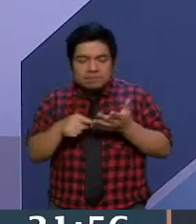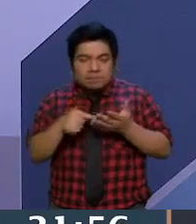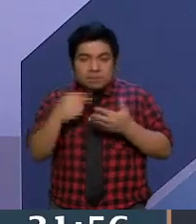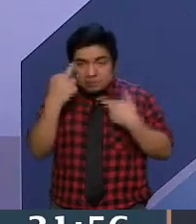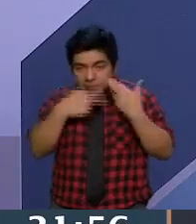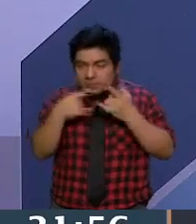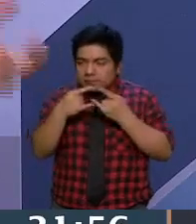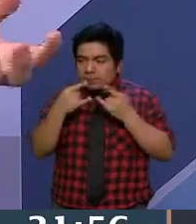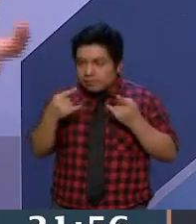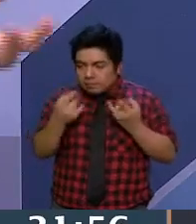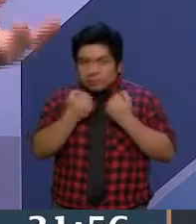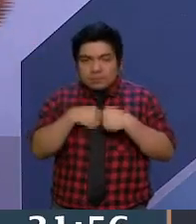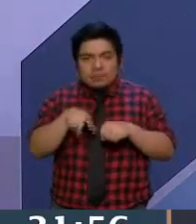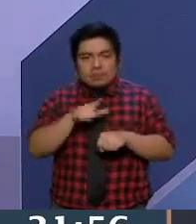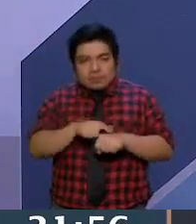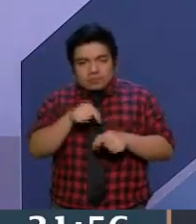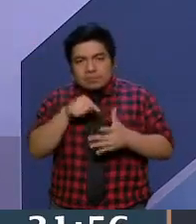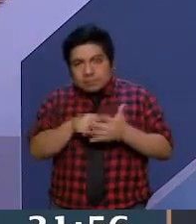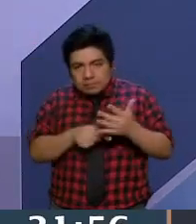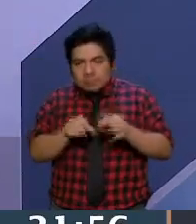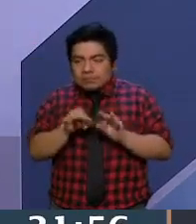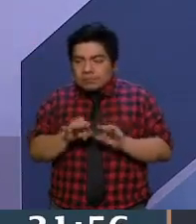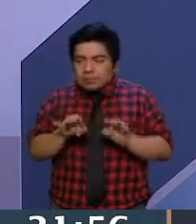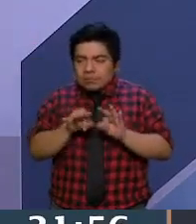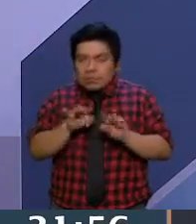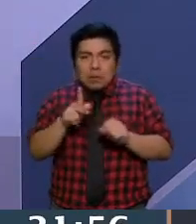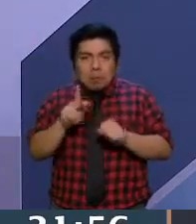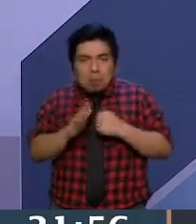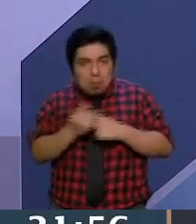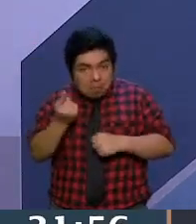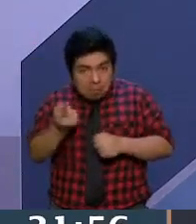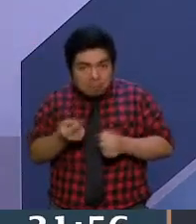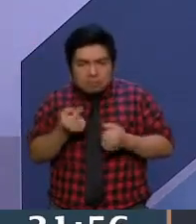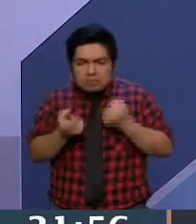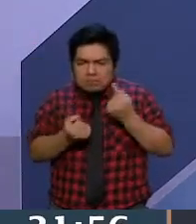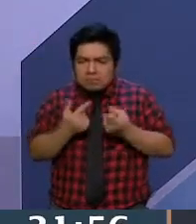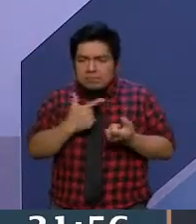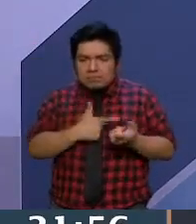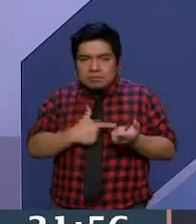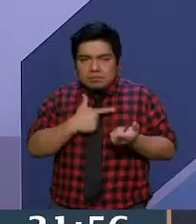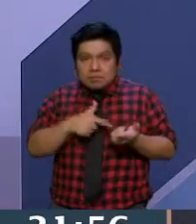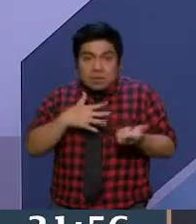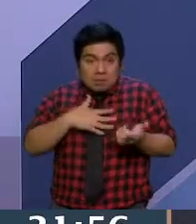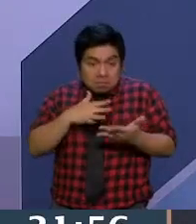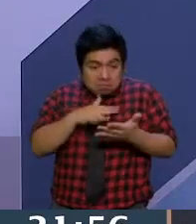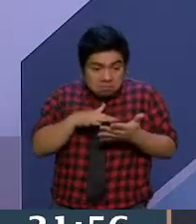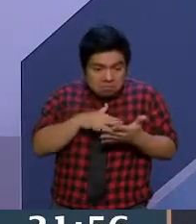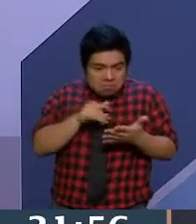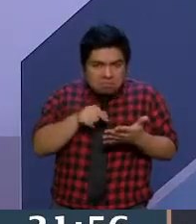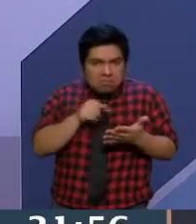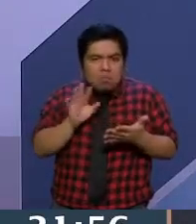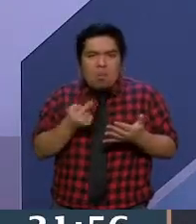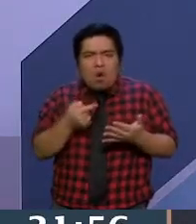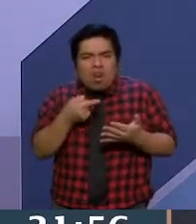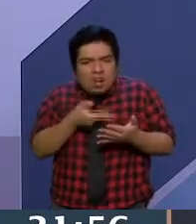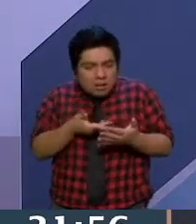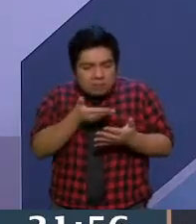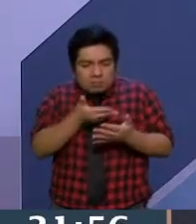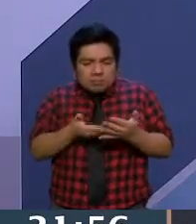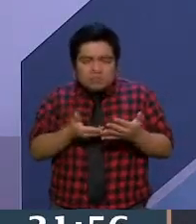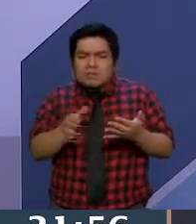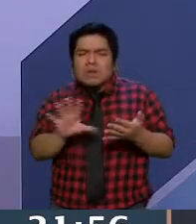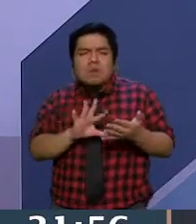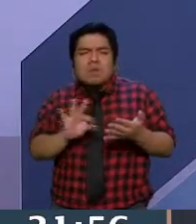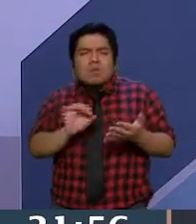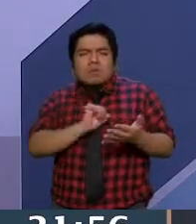históricos, sociales, de por qué esos libros son importantes. Pero ¿por qué le gustan a uno como lector? Uh-huh. Pasar a ese universo tan sencillo,